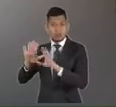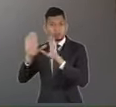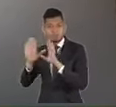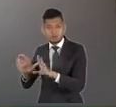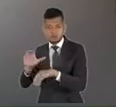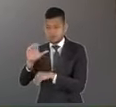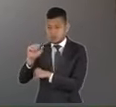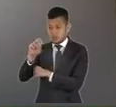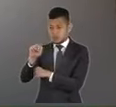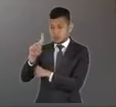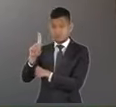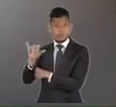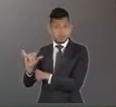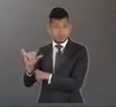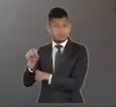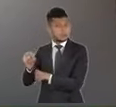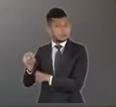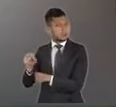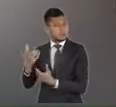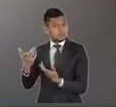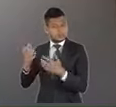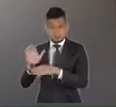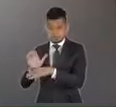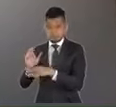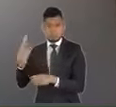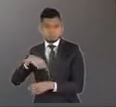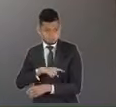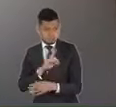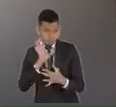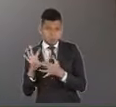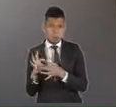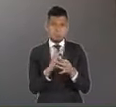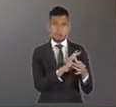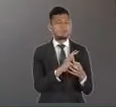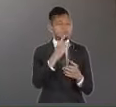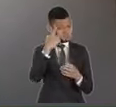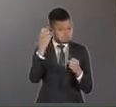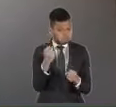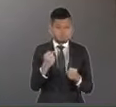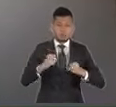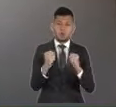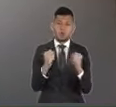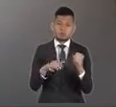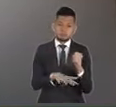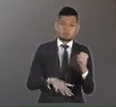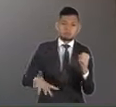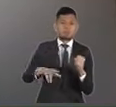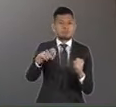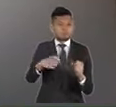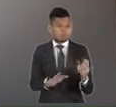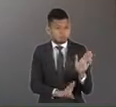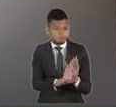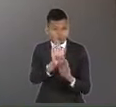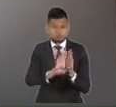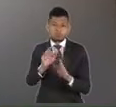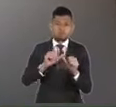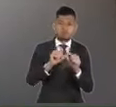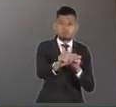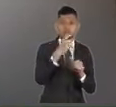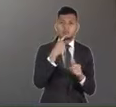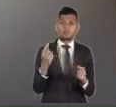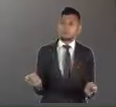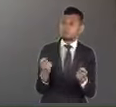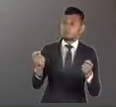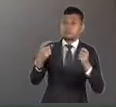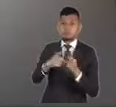Hábitat de Bogotá, convencidos que se debe priorizar su desarrollo sostenible y la promoción de la competitividad. En este sentido,